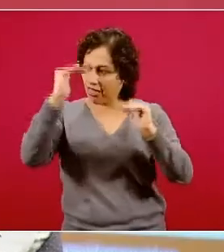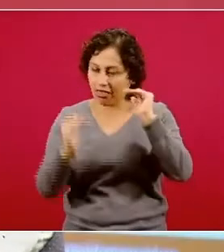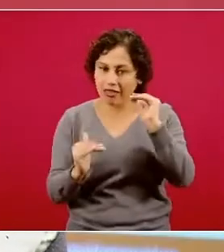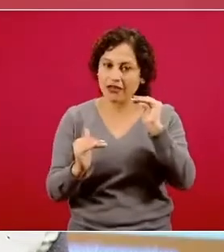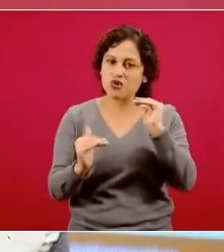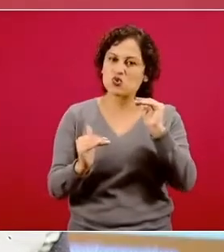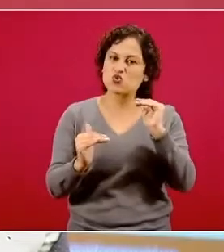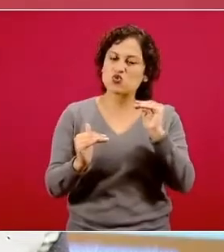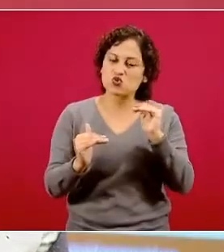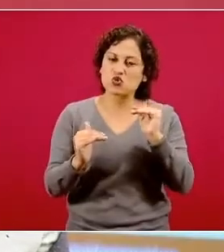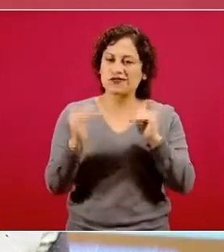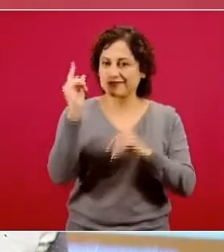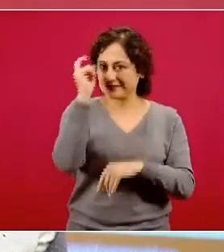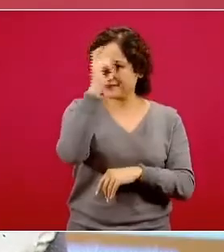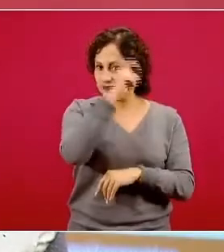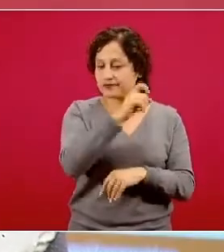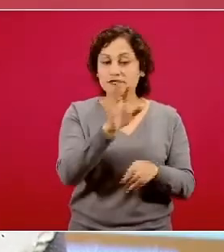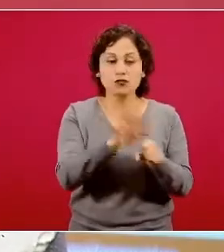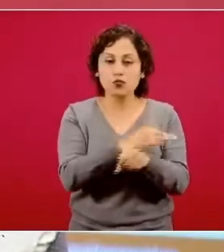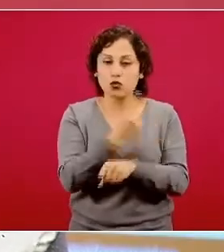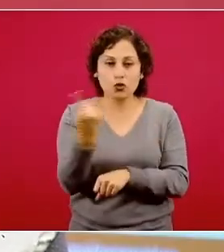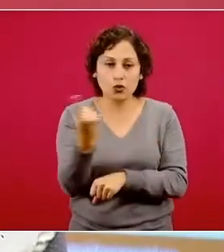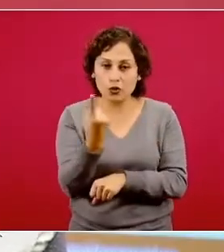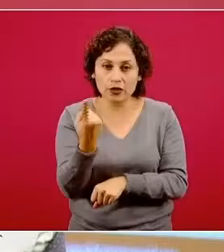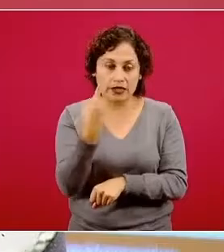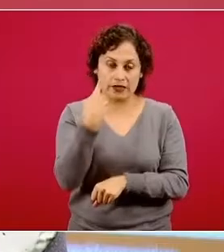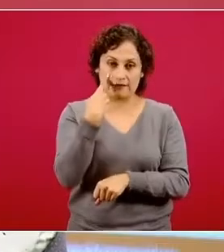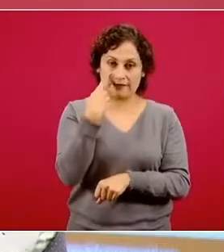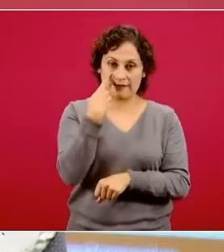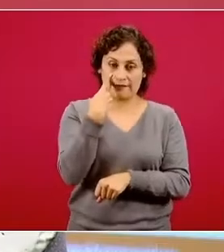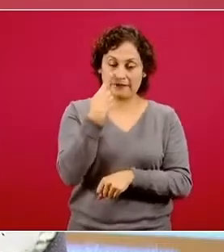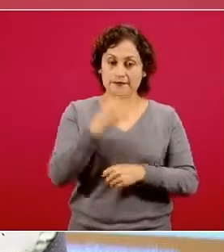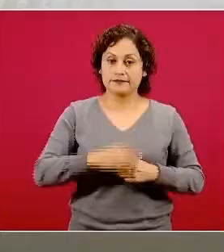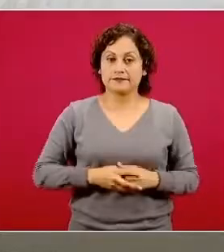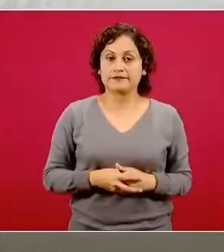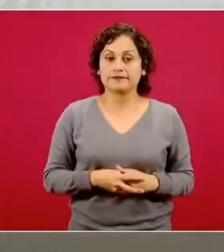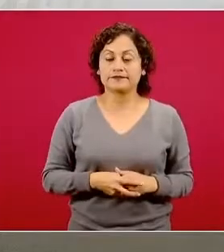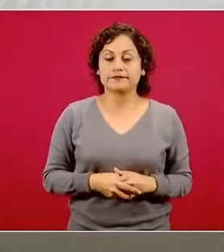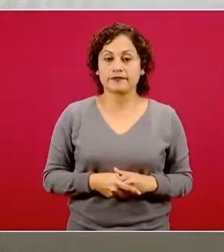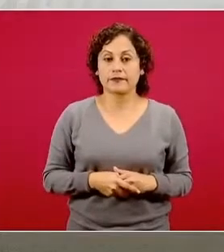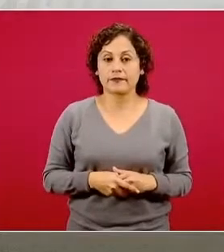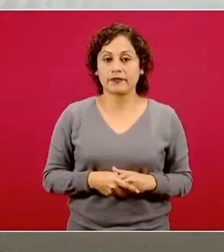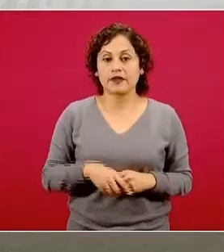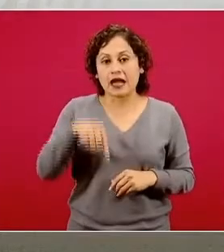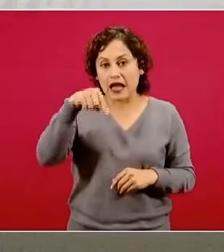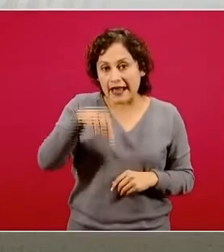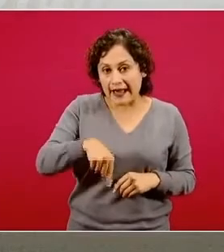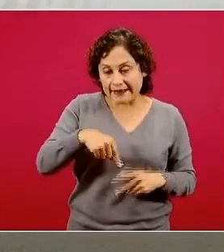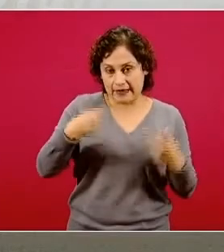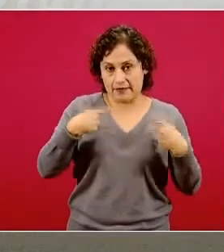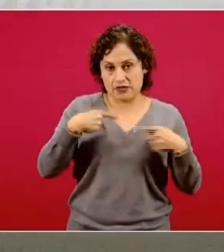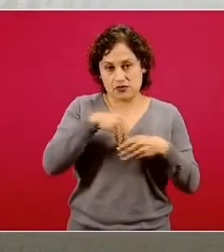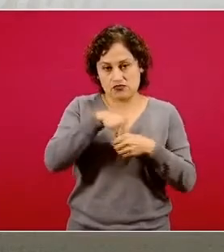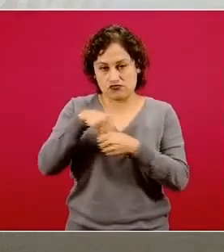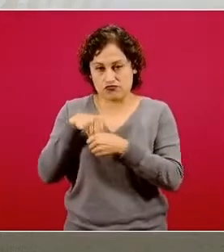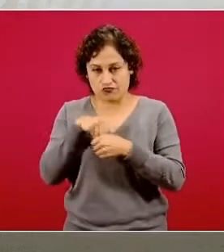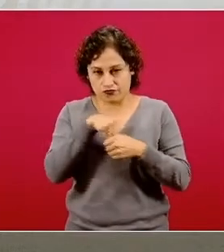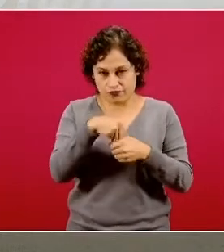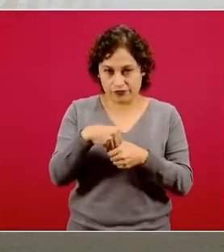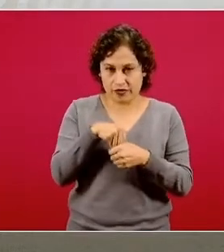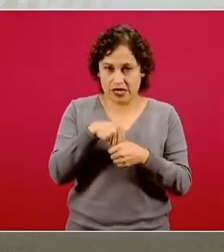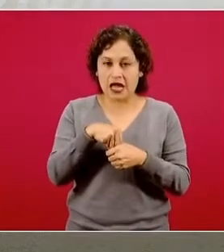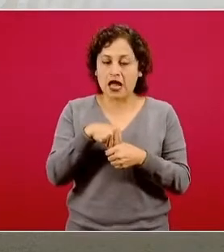difícil. También porque aquí un pequeño cambio en un porcentaje de movilidad